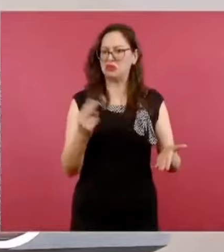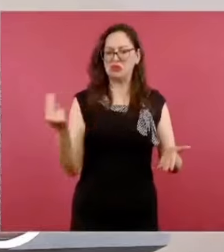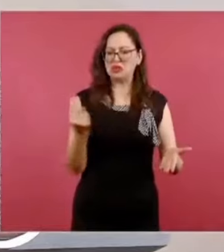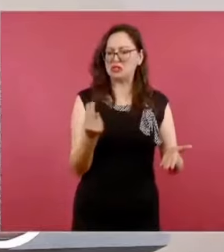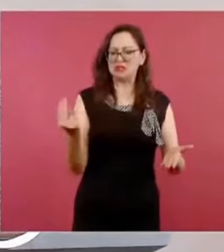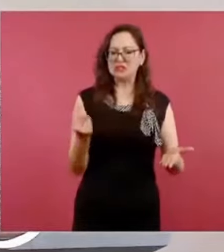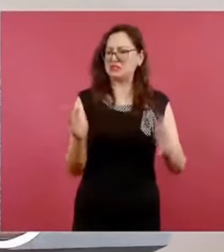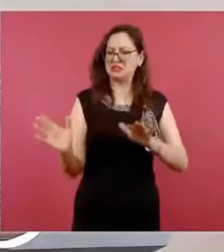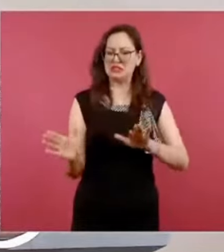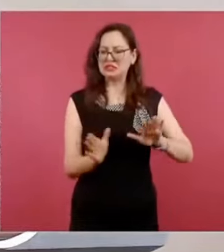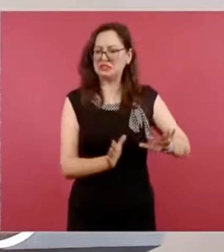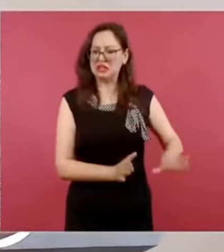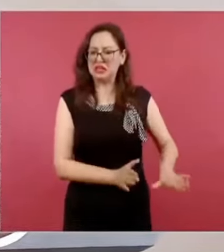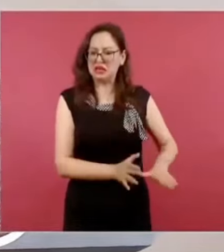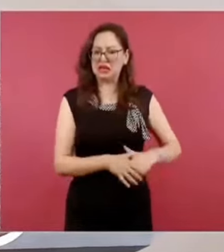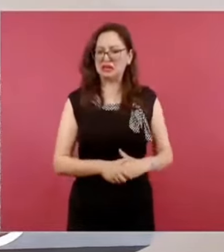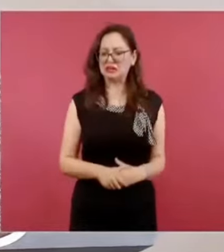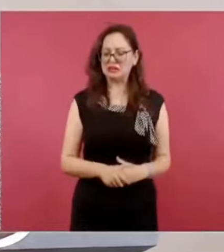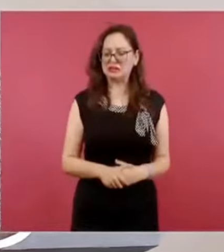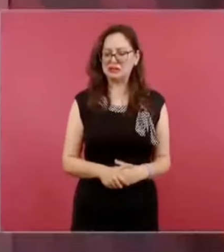Nada más hasta en el lenguaje.